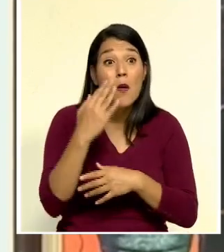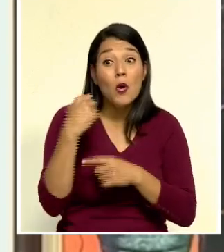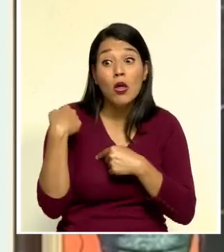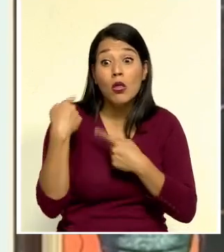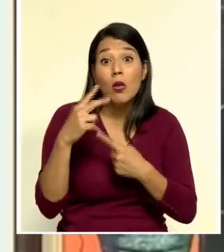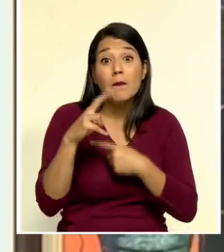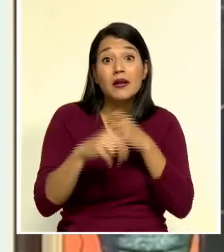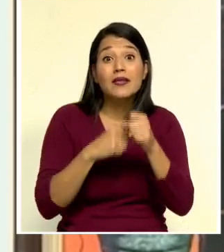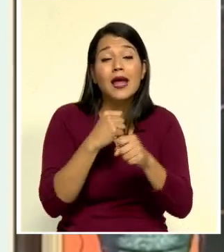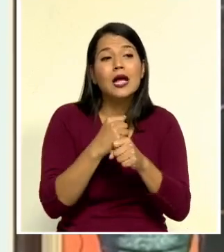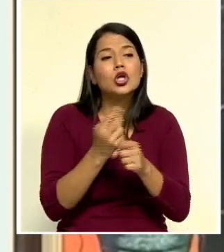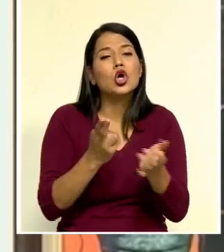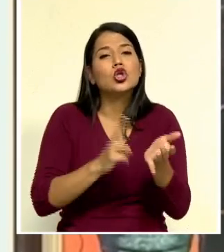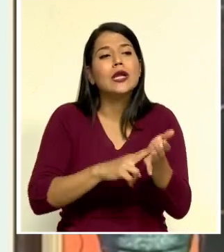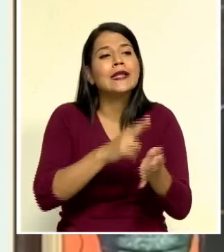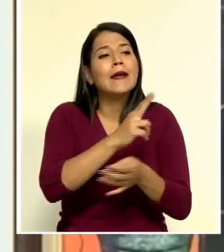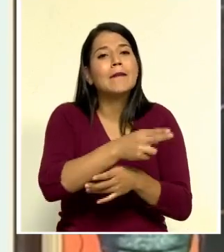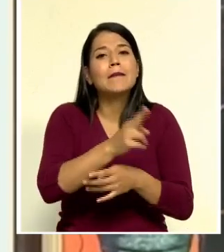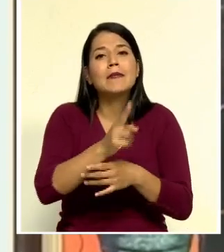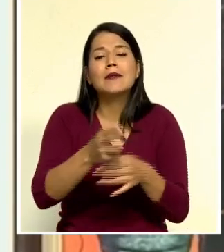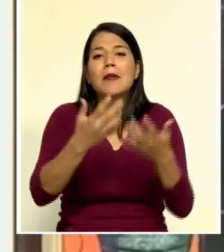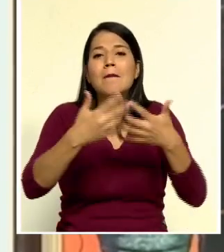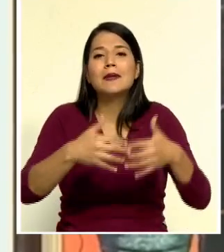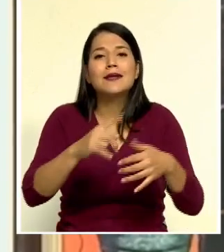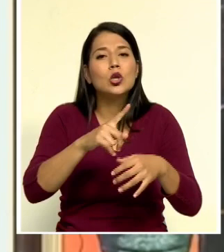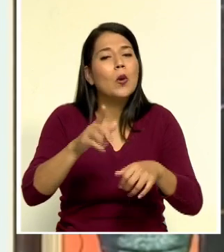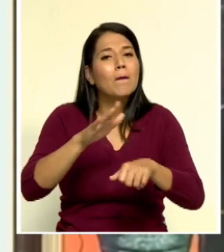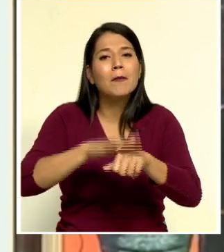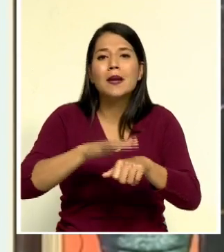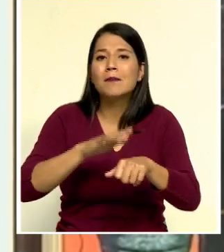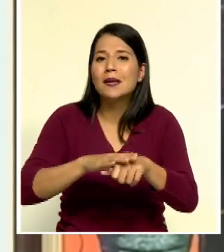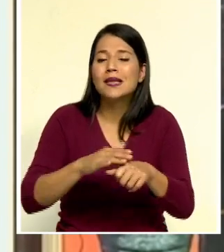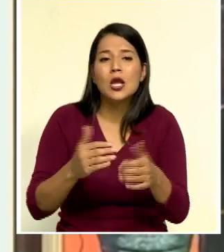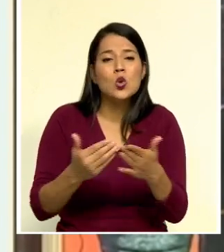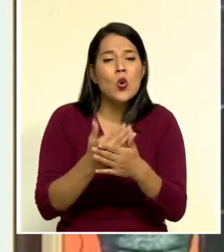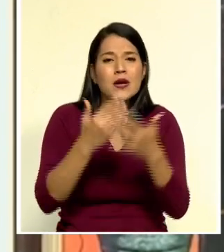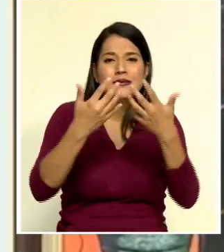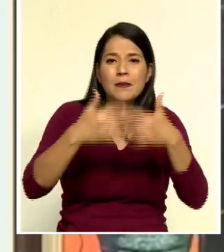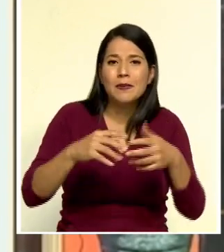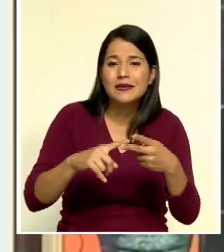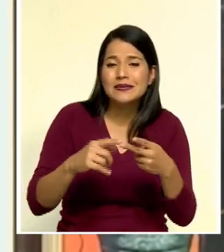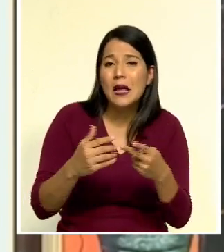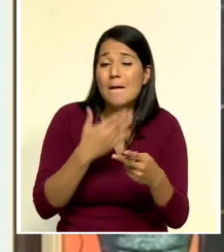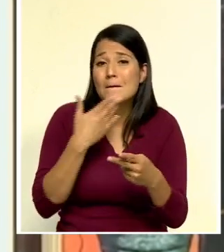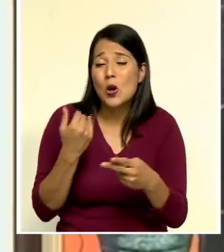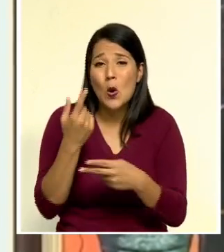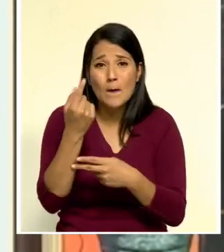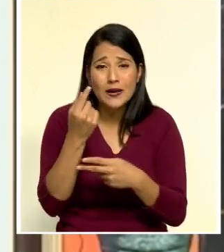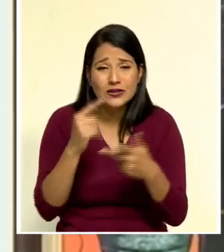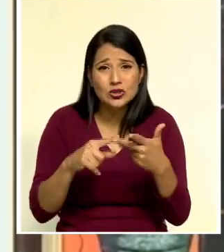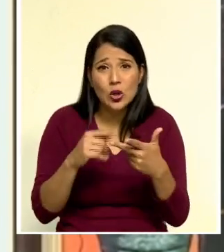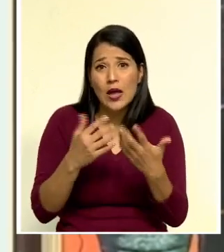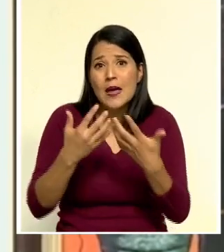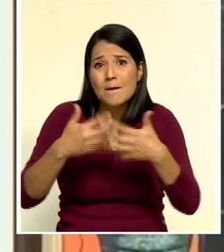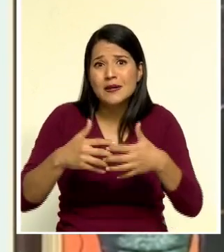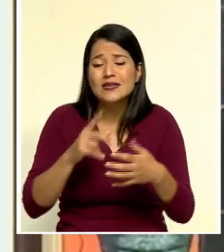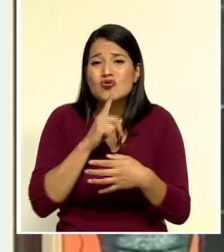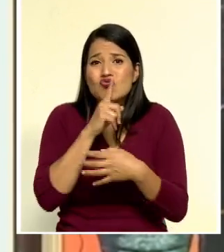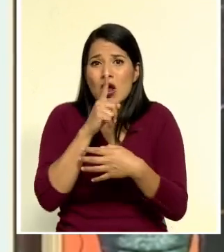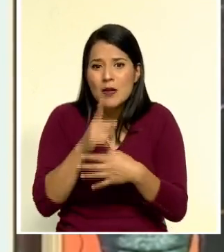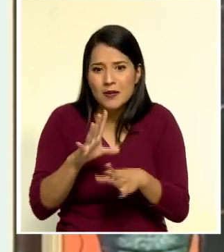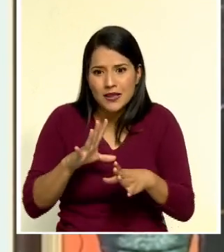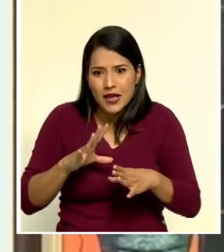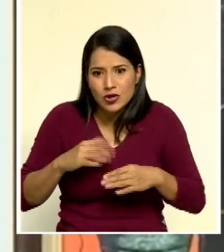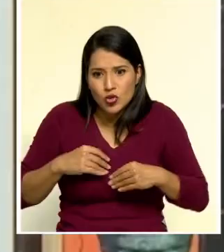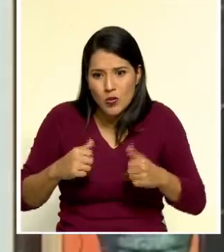permite al uso de los fondos públicos innovación, mejores precios y empresas verdaderamente que se reten a hacer mejor